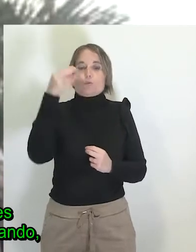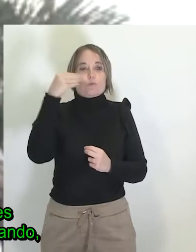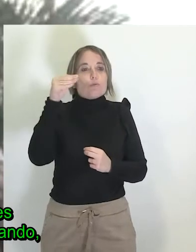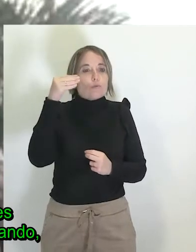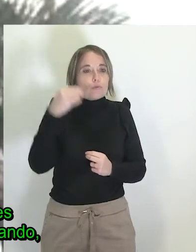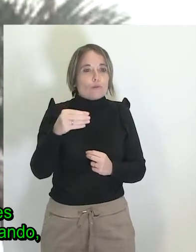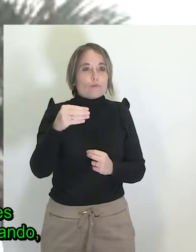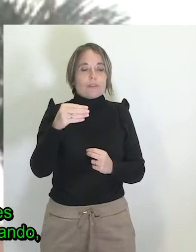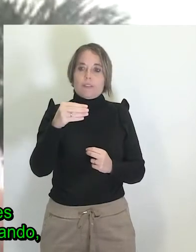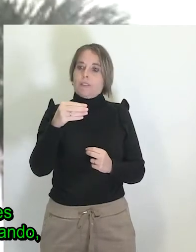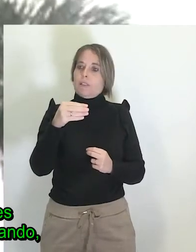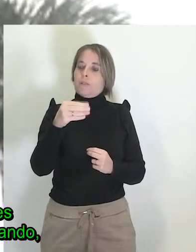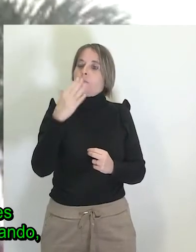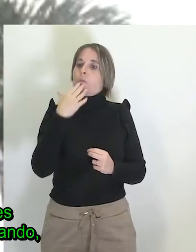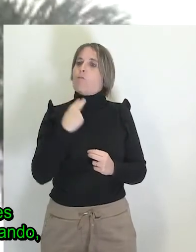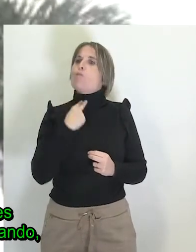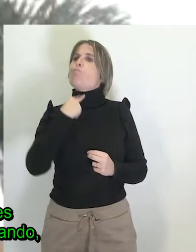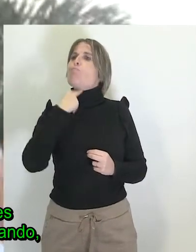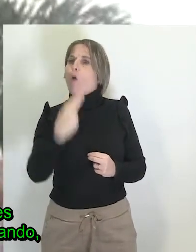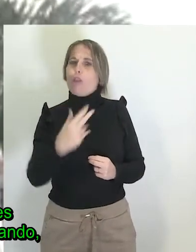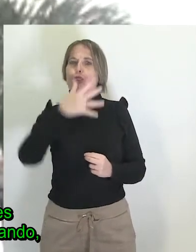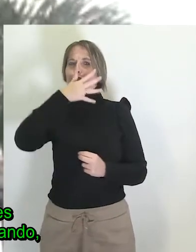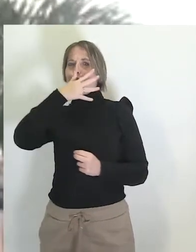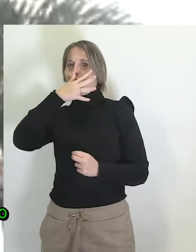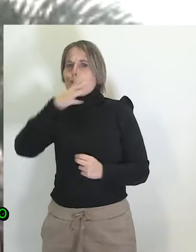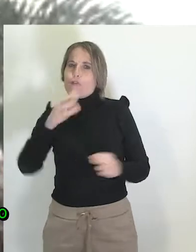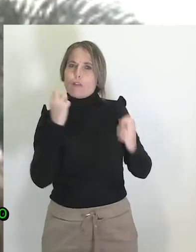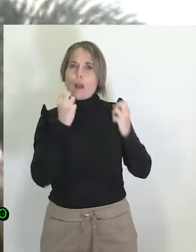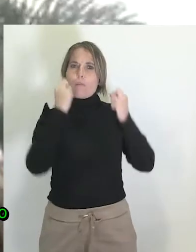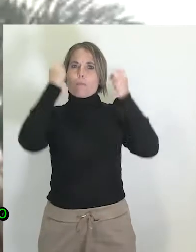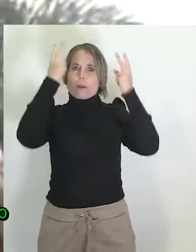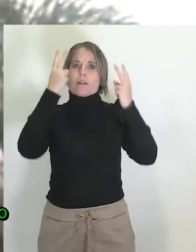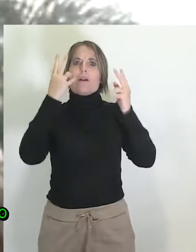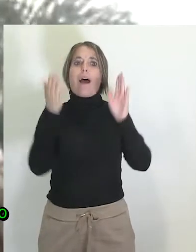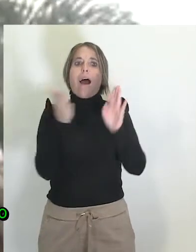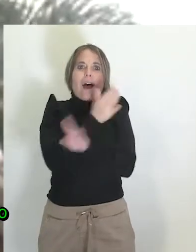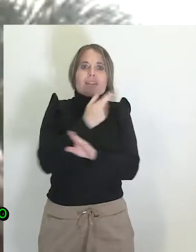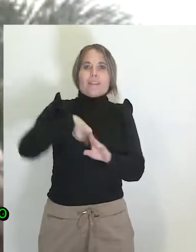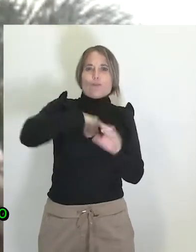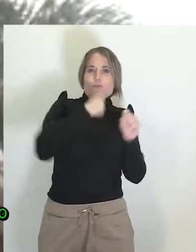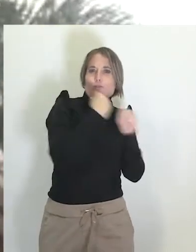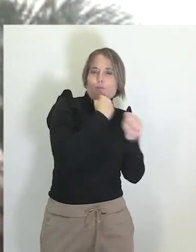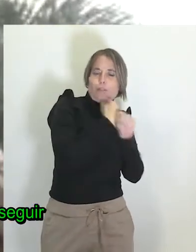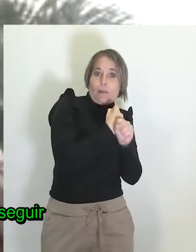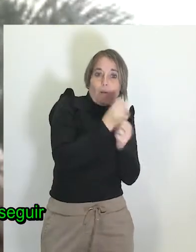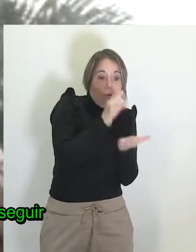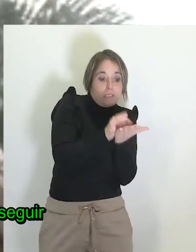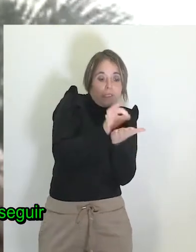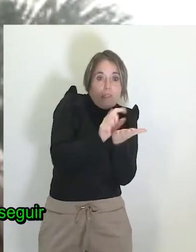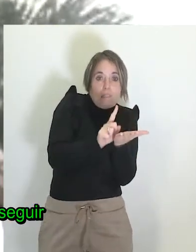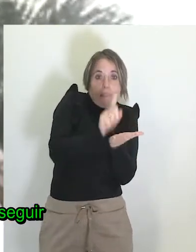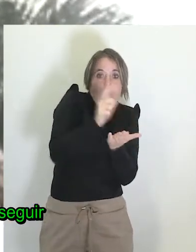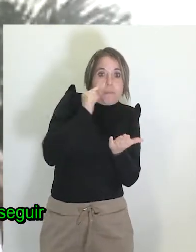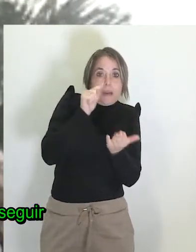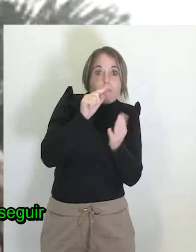jóvenes teniendo como una vocería y denunciando, sabemos que hemos puesto un granito de arena ahí